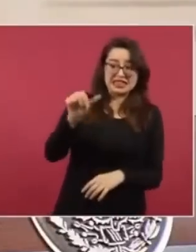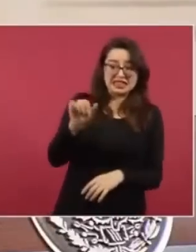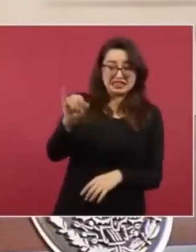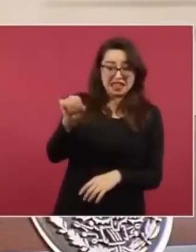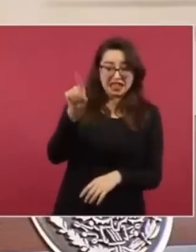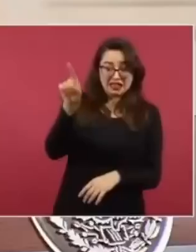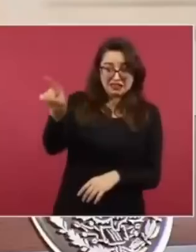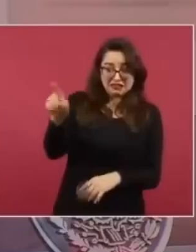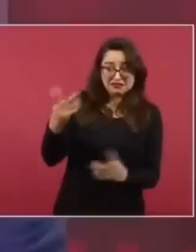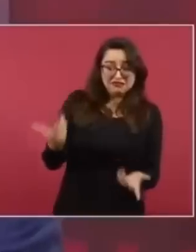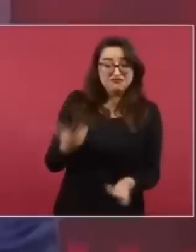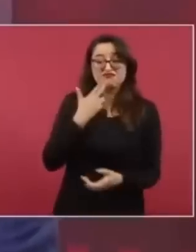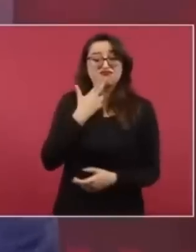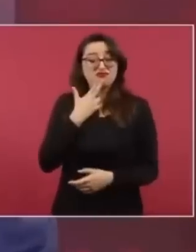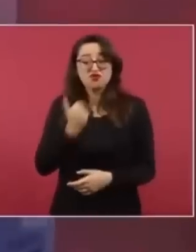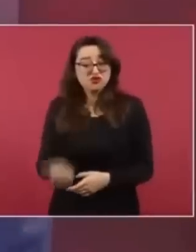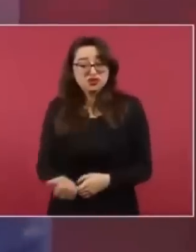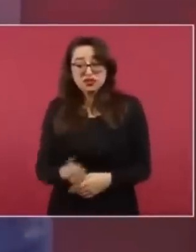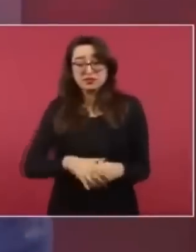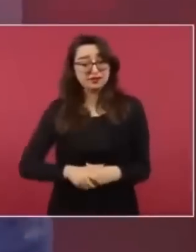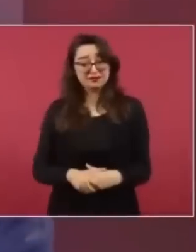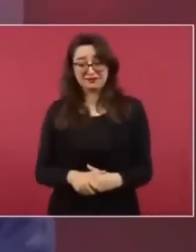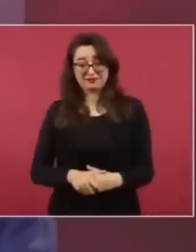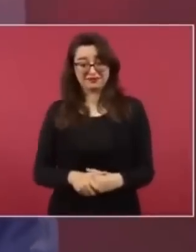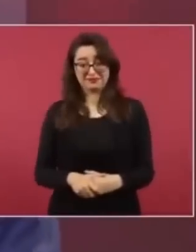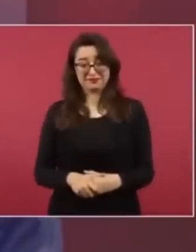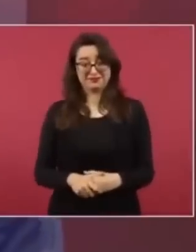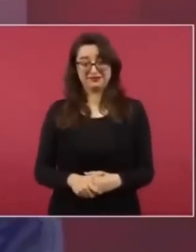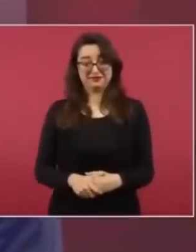que lo crearon